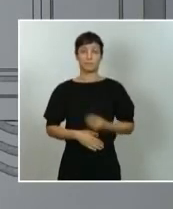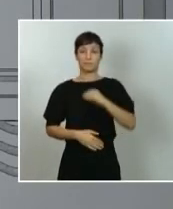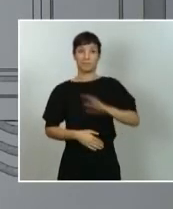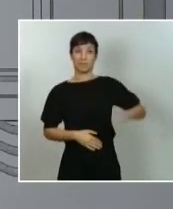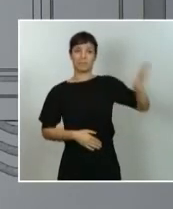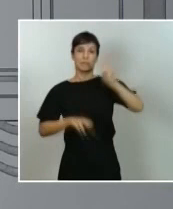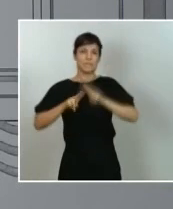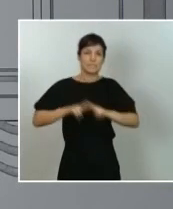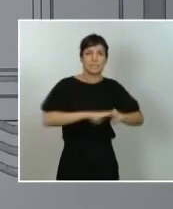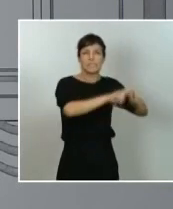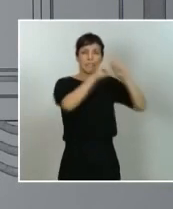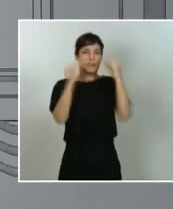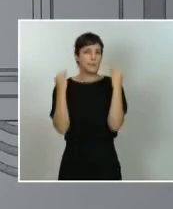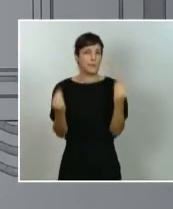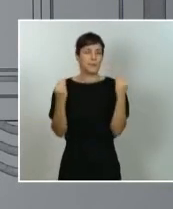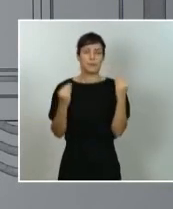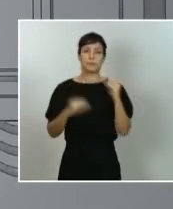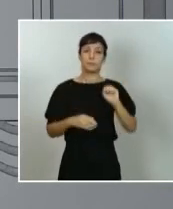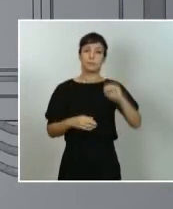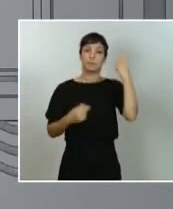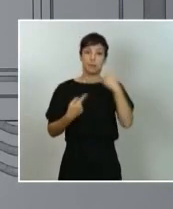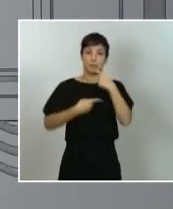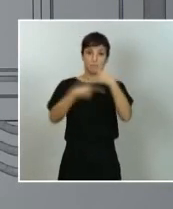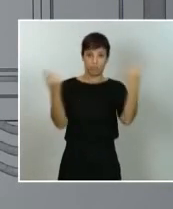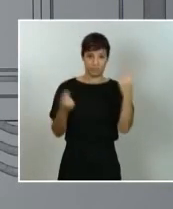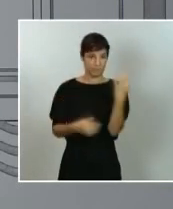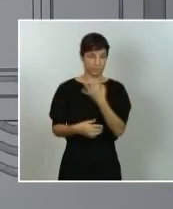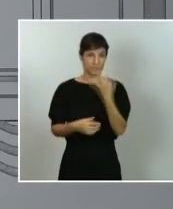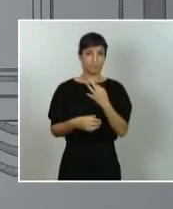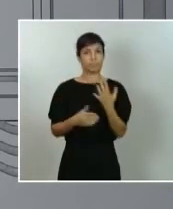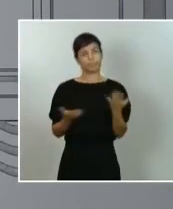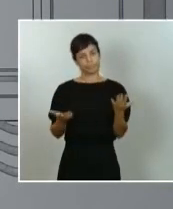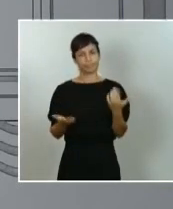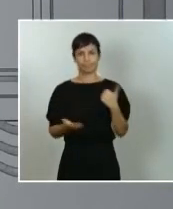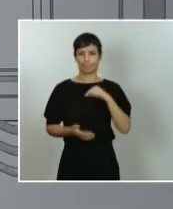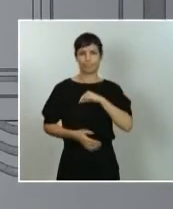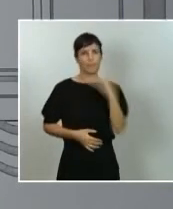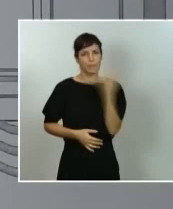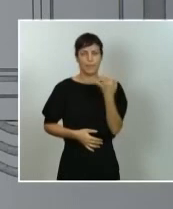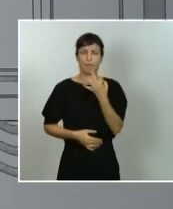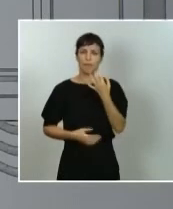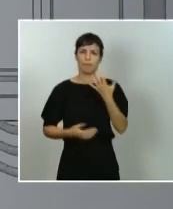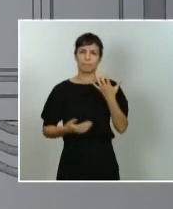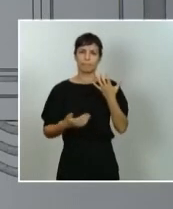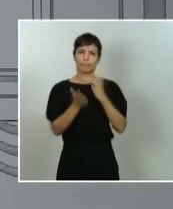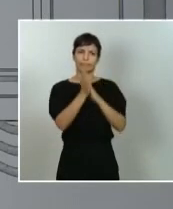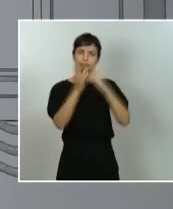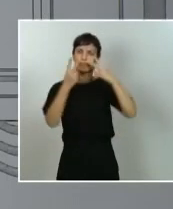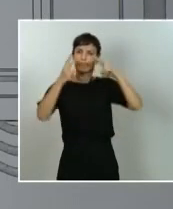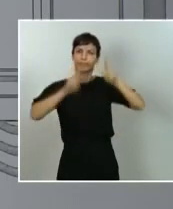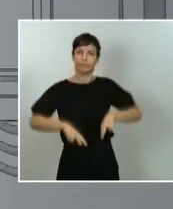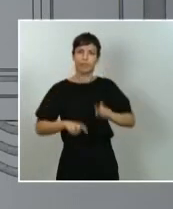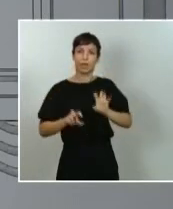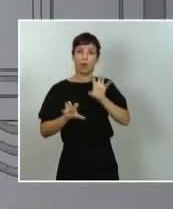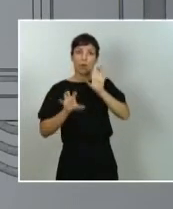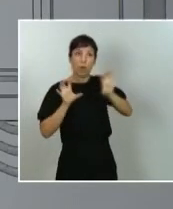algunas cosas anteriores, ¿bien? Pues quizás hubiésemos tenido un confinamiento un poco más leve y se hubiese afectado mucho